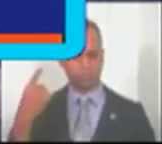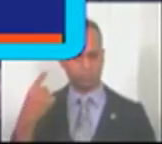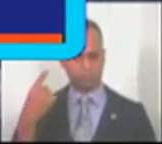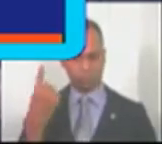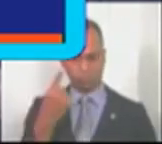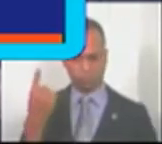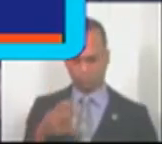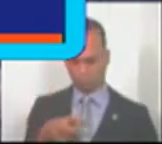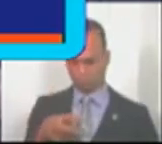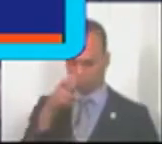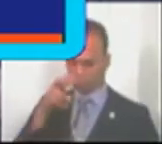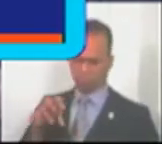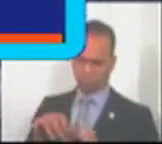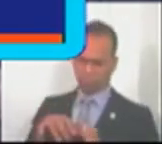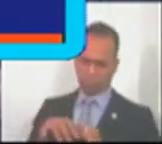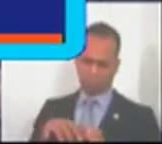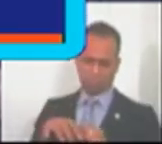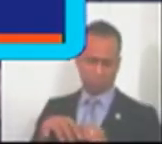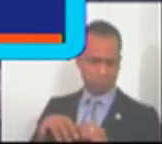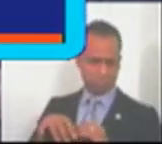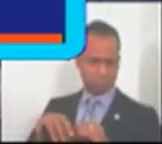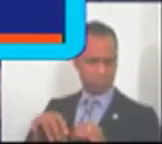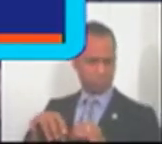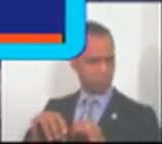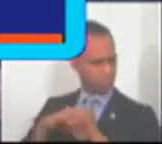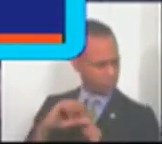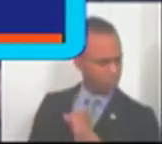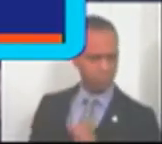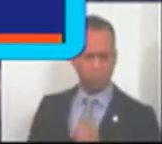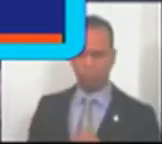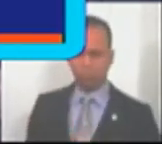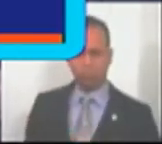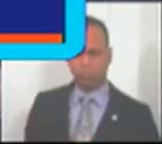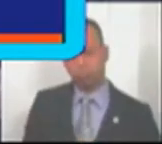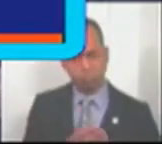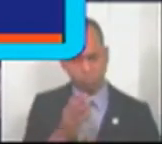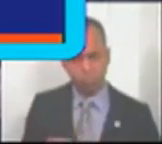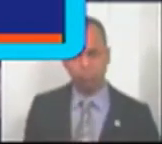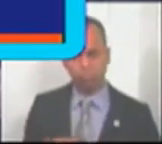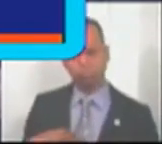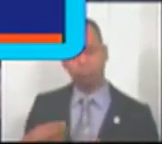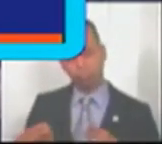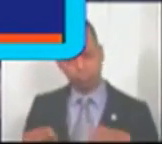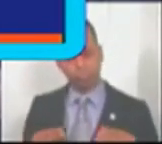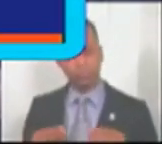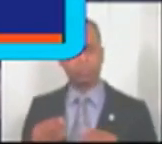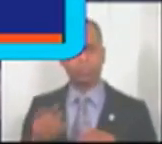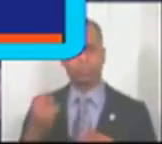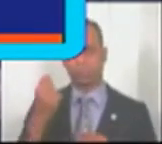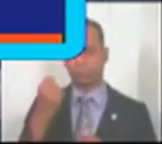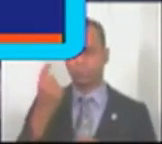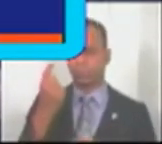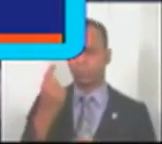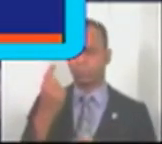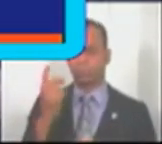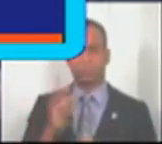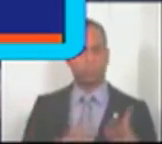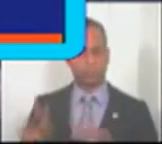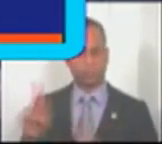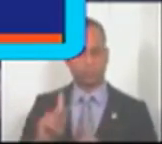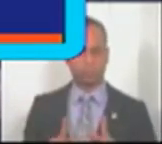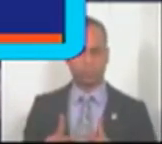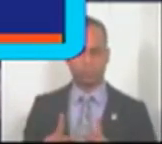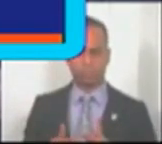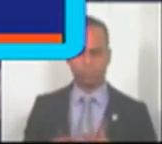persona fundamentalmente moderada, y he comprendido con frecuencia que la condición humana cambia menos.